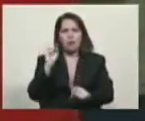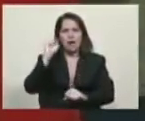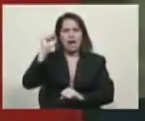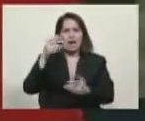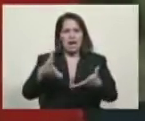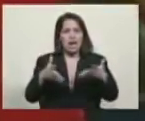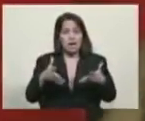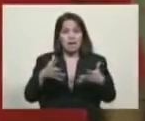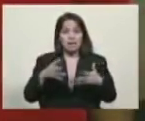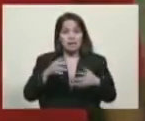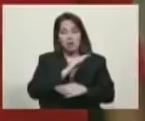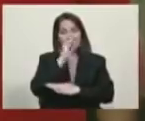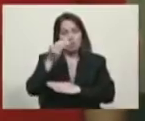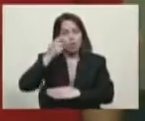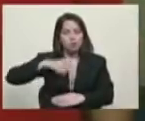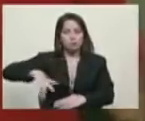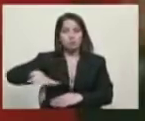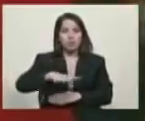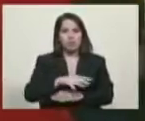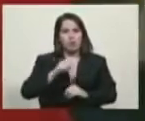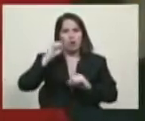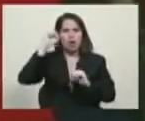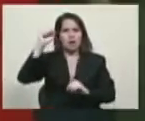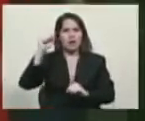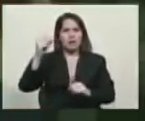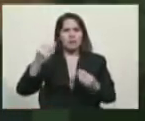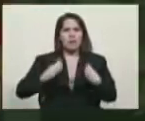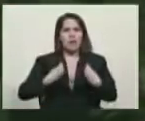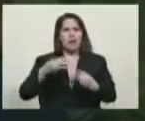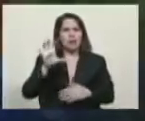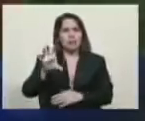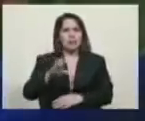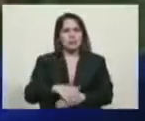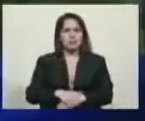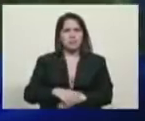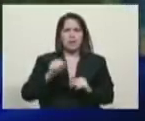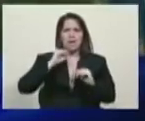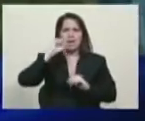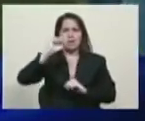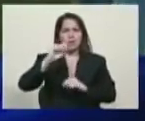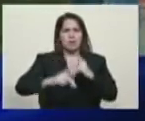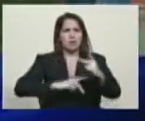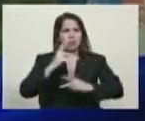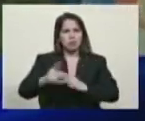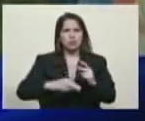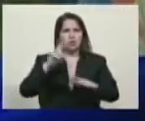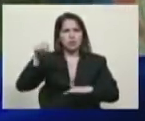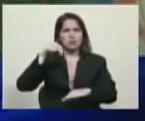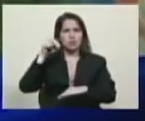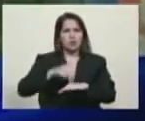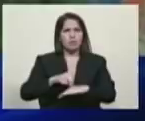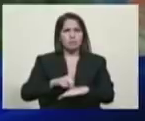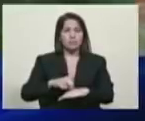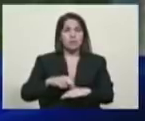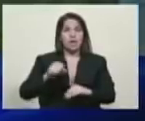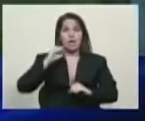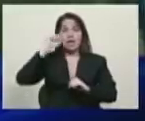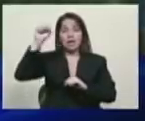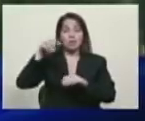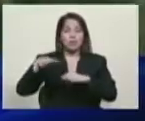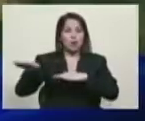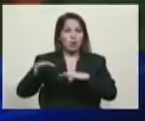favor de la protección de nuestro pueblo. ¡Que viva la patria! ¡Que viva la producción nacional! ¡Que viva